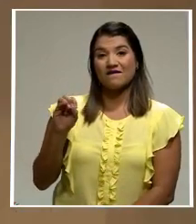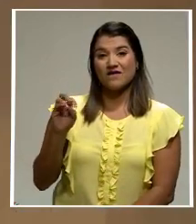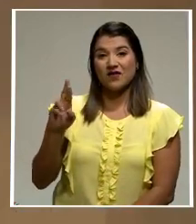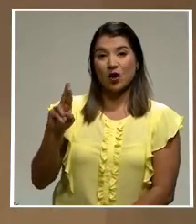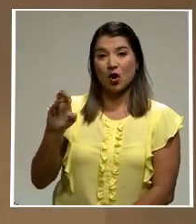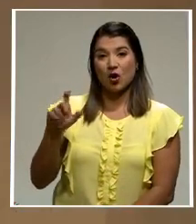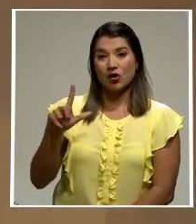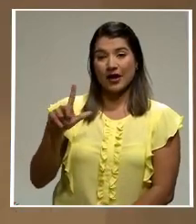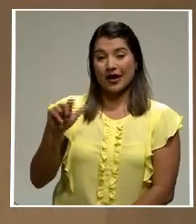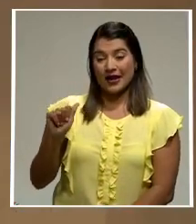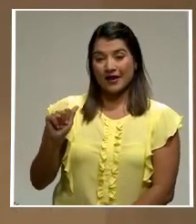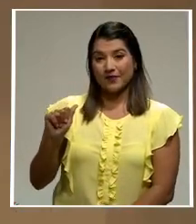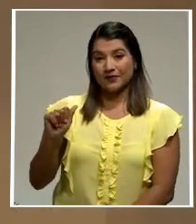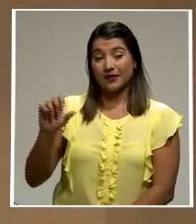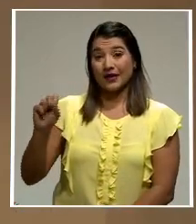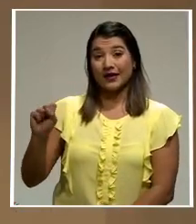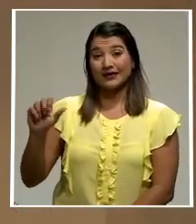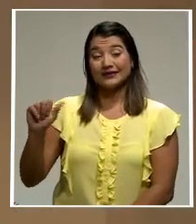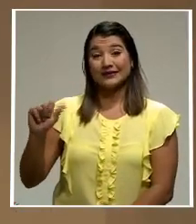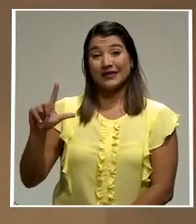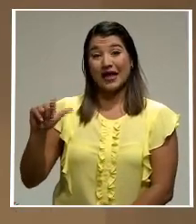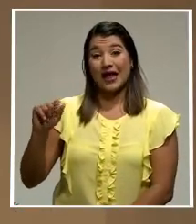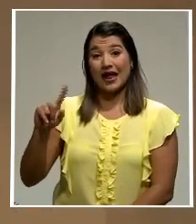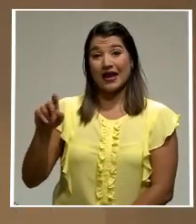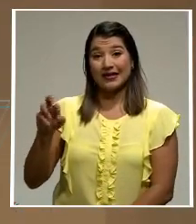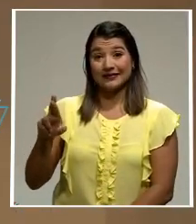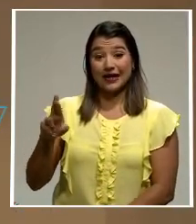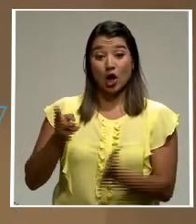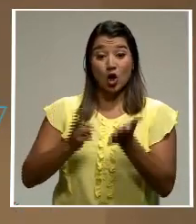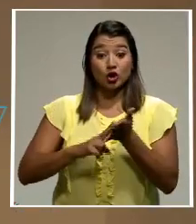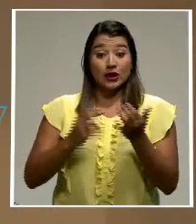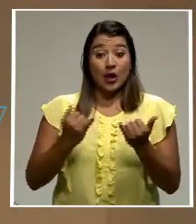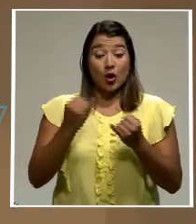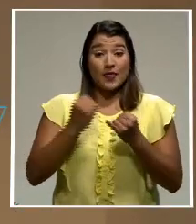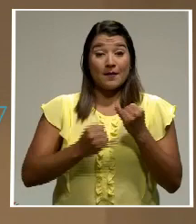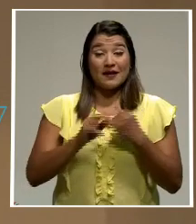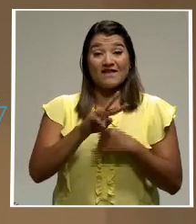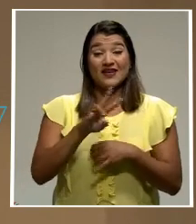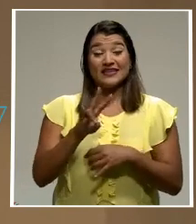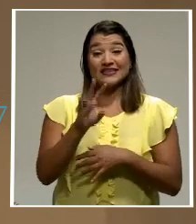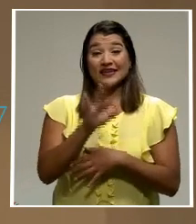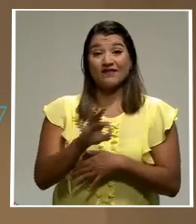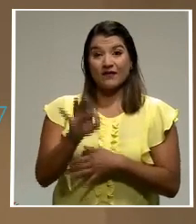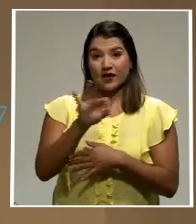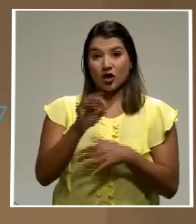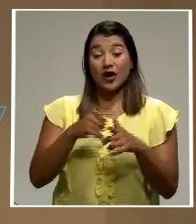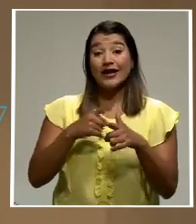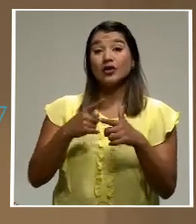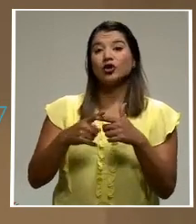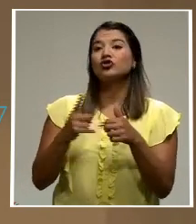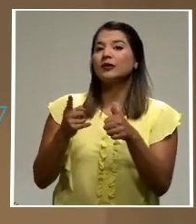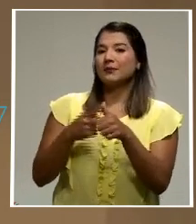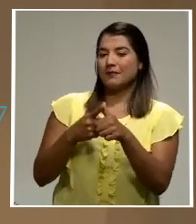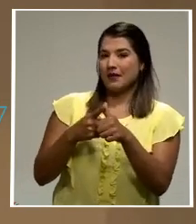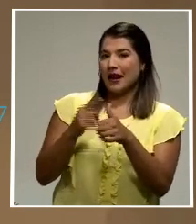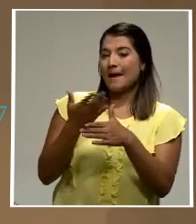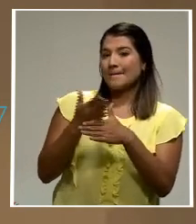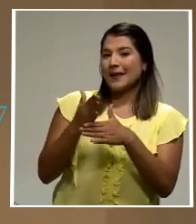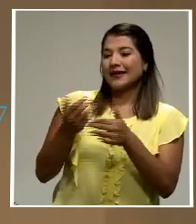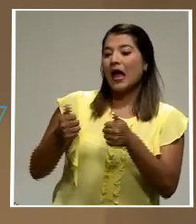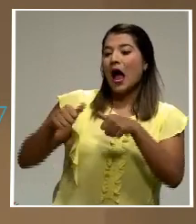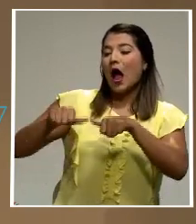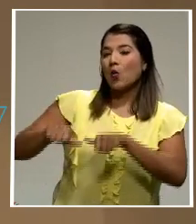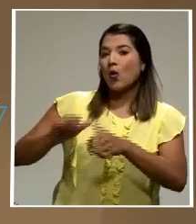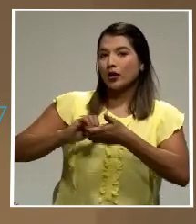Pasamos del contrato vigente que vence el 27 de febrero a un convenio de cooperación para el momento, para decir si